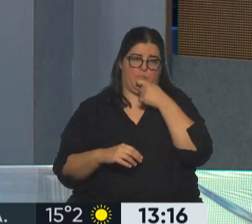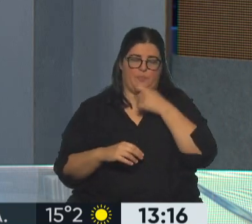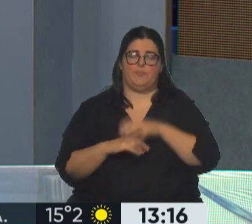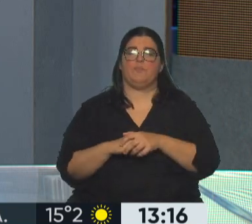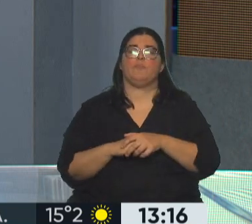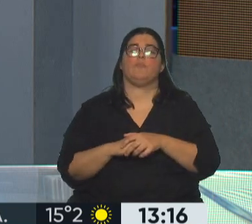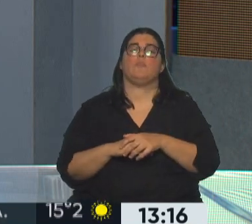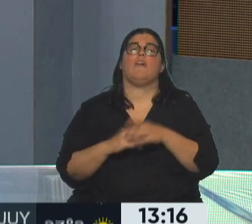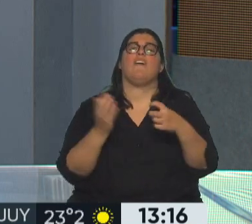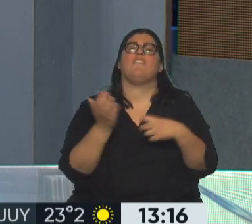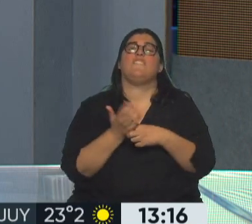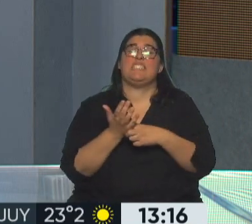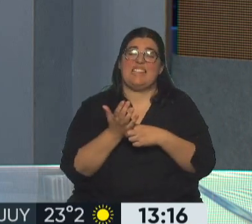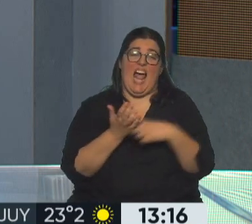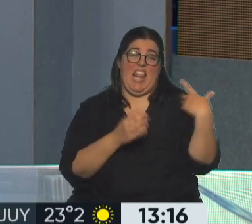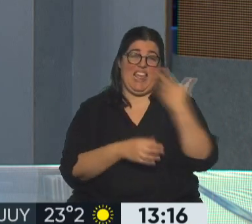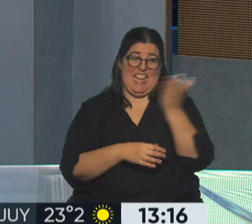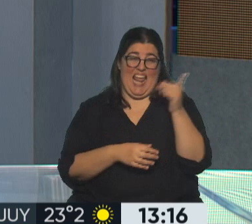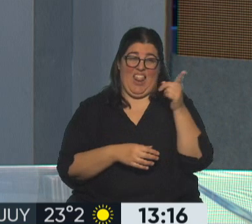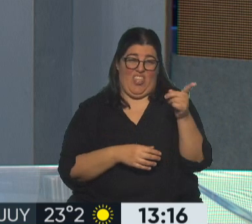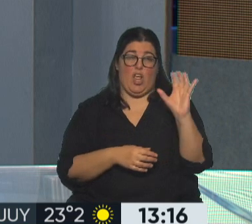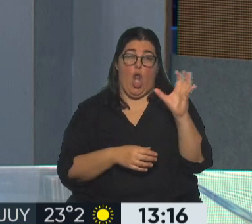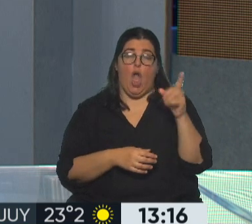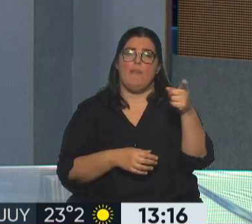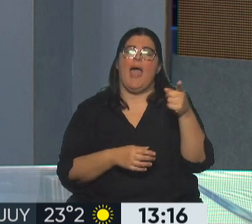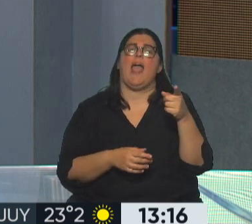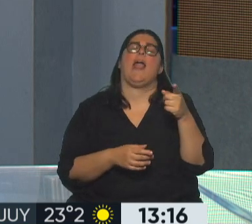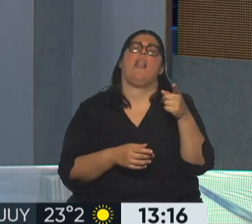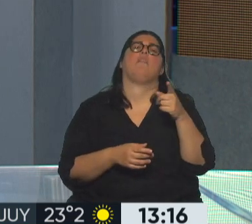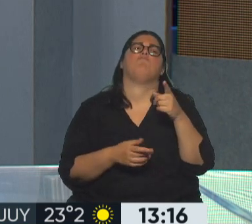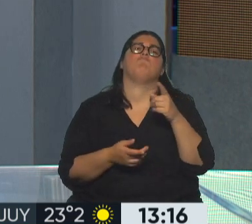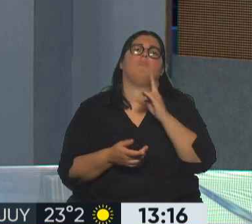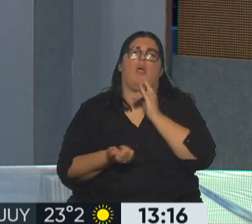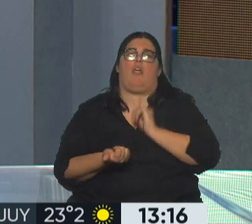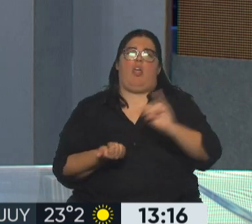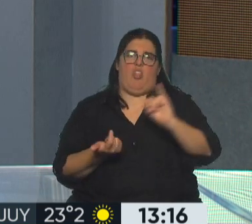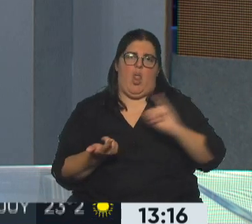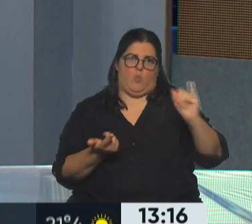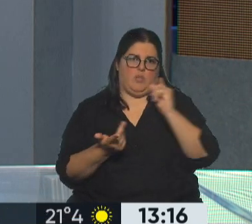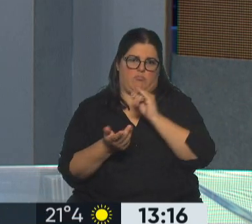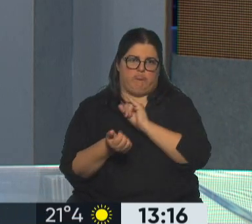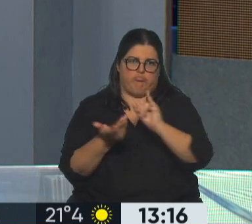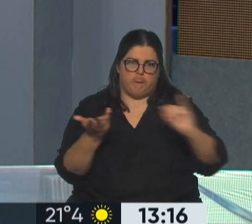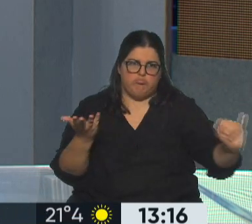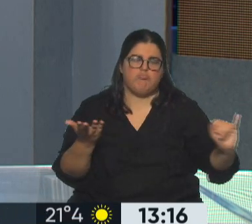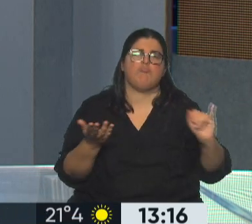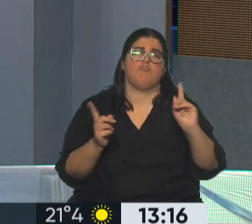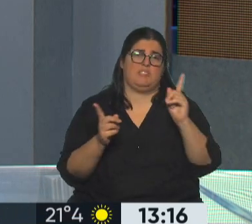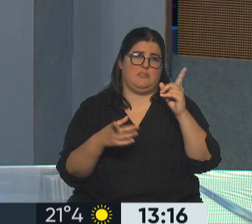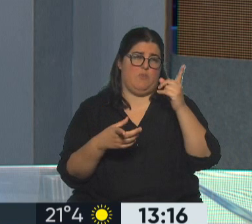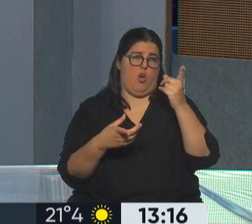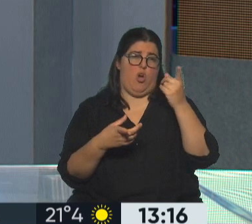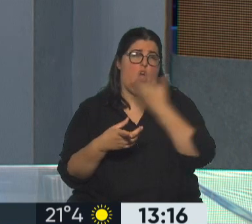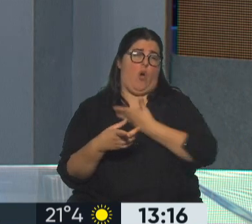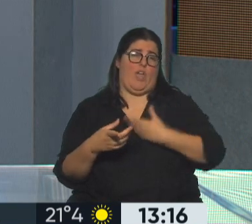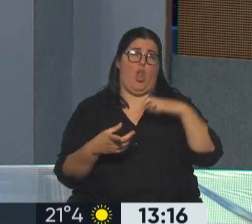fiscal Barbosa es quien, el fiscal general, digamos, es quien ha impulsado varias de las causas que están comprometiendo o aquejando al